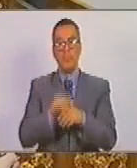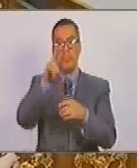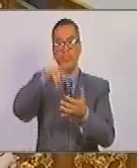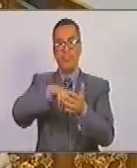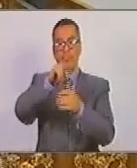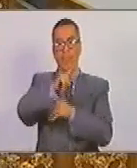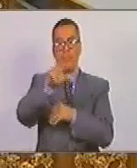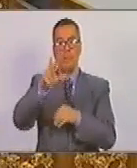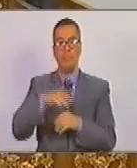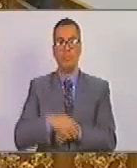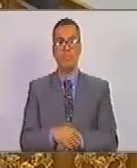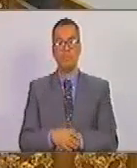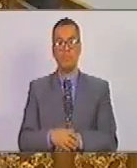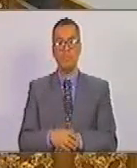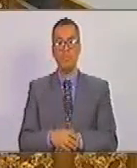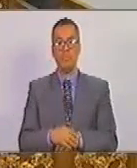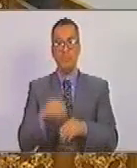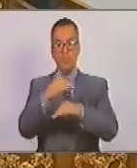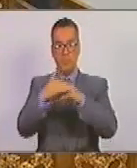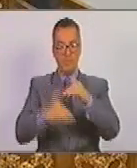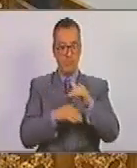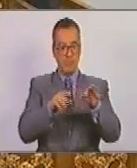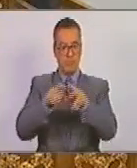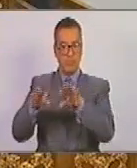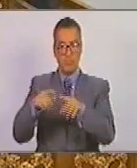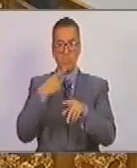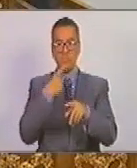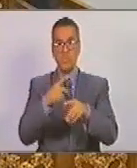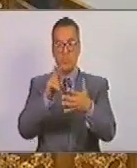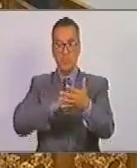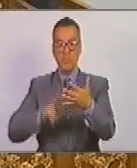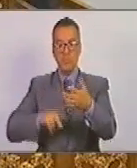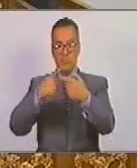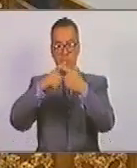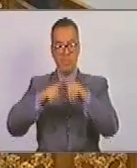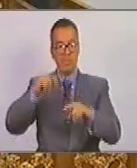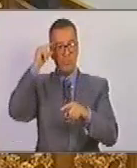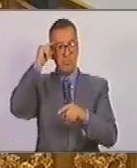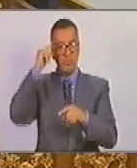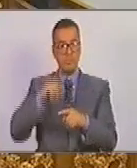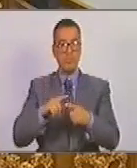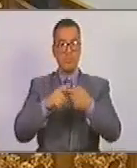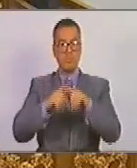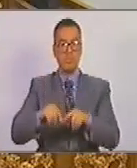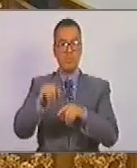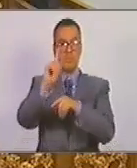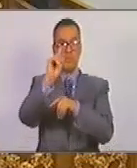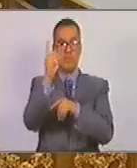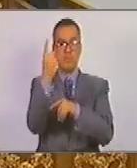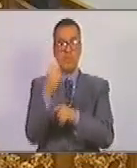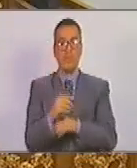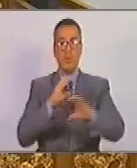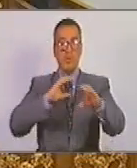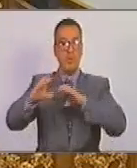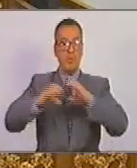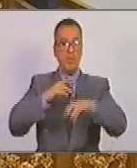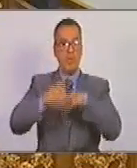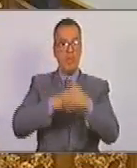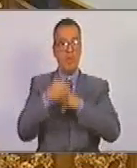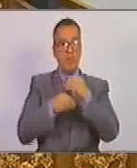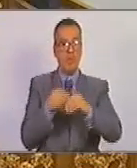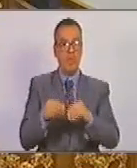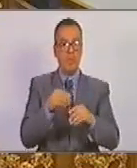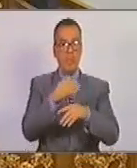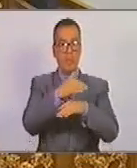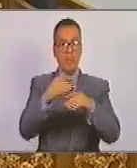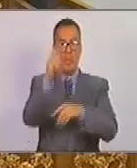2023. Ciudadanos o secretarias, por favor, sírvanse a dar lectura a la cuenta. Cuenta número 1. Comunicaciones suscritas por